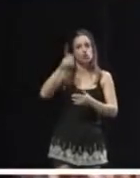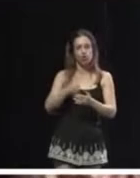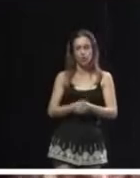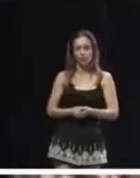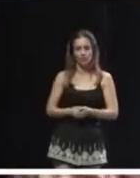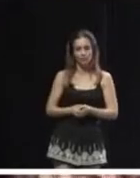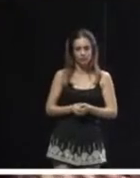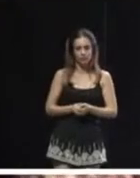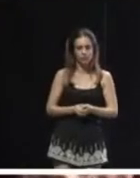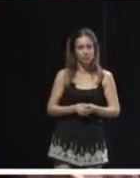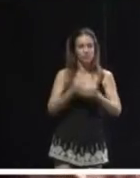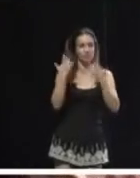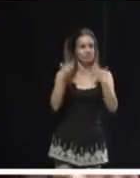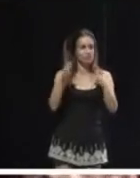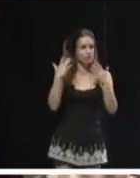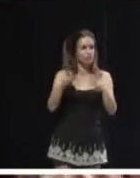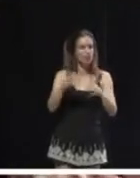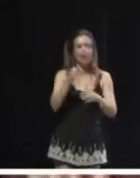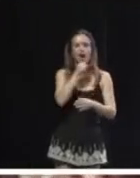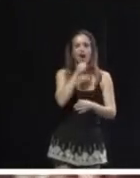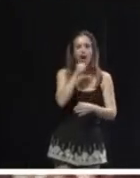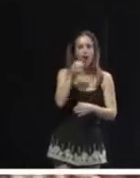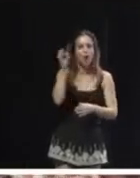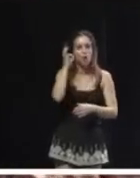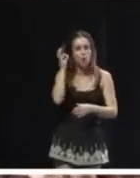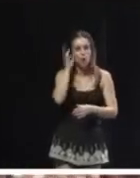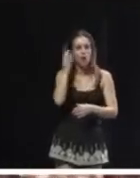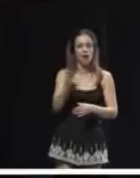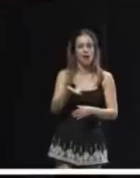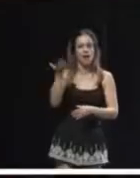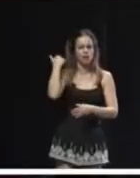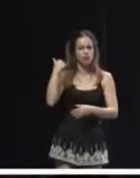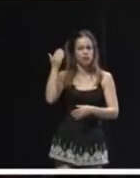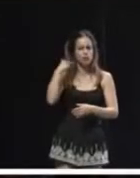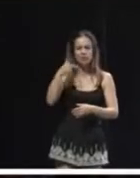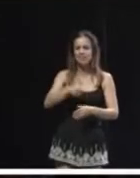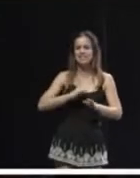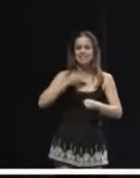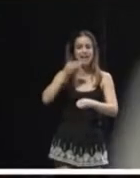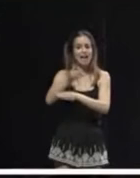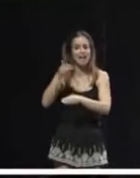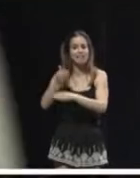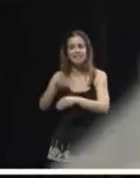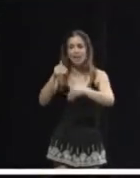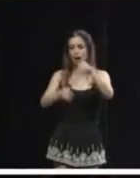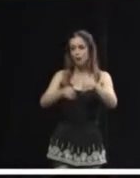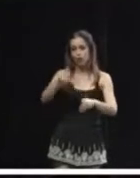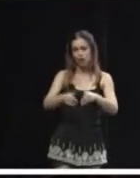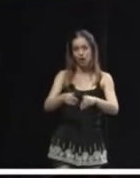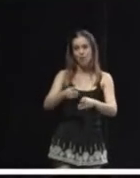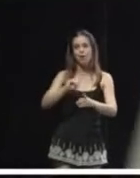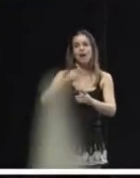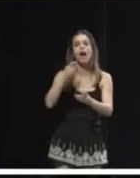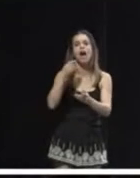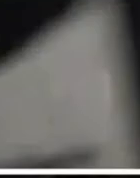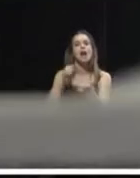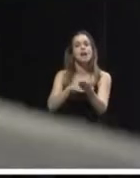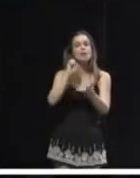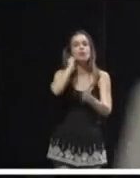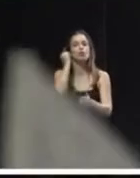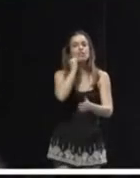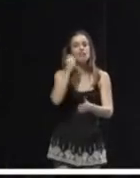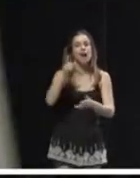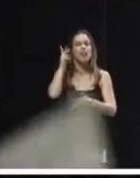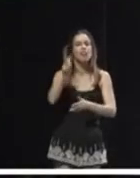madres andaluzas, a las abuelas andaluzas. Salid a votar para ganar más derechos, no por miedo, sino